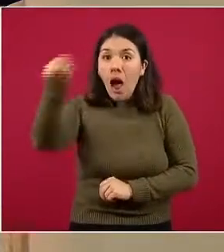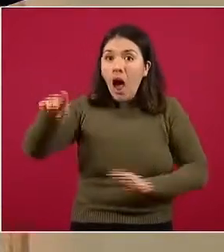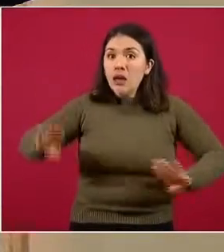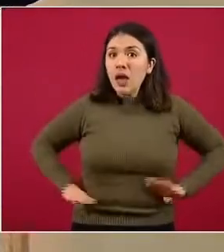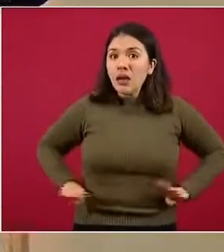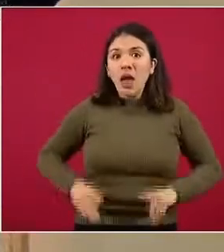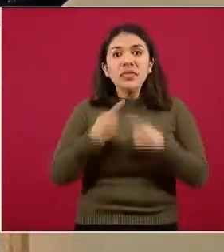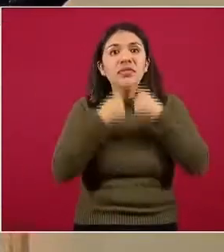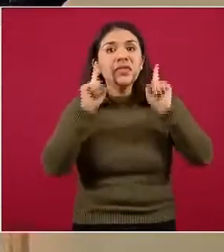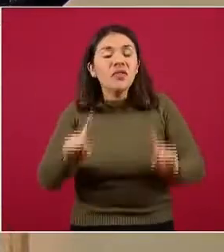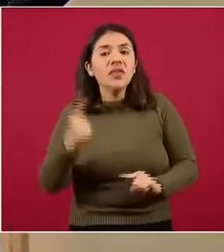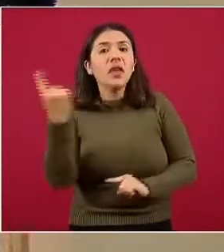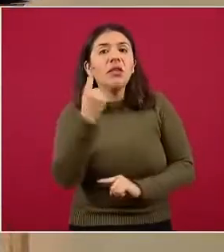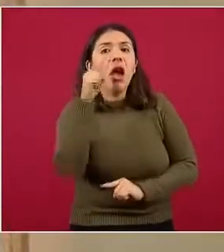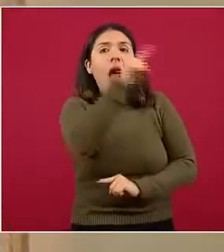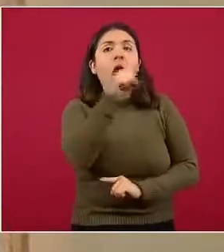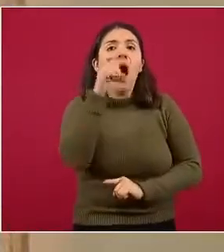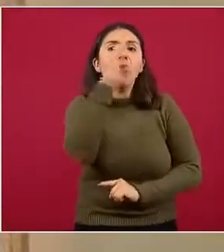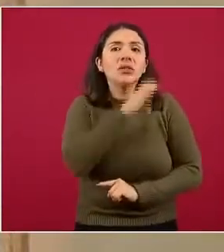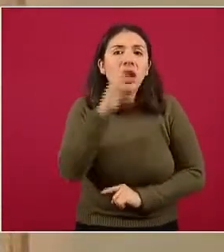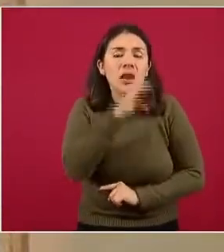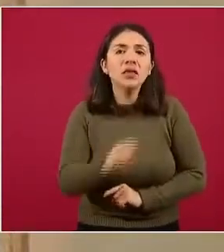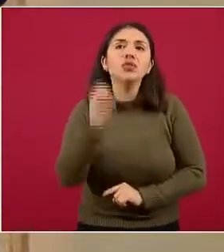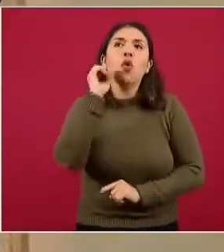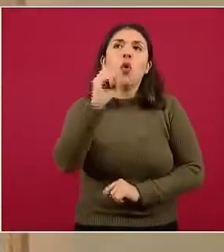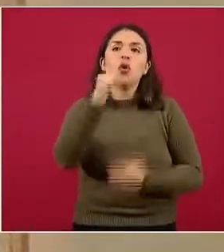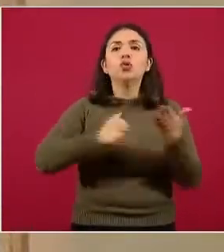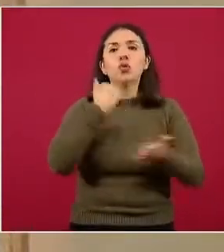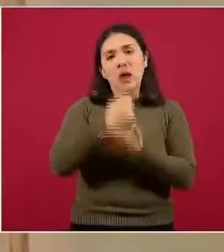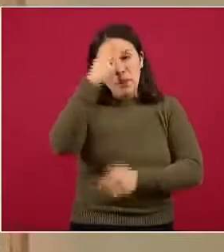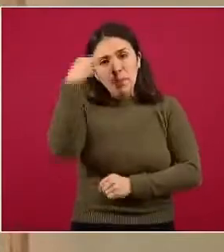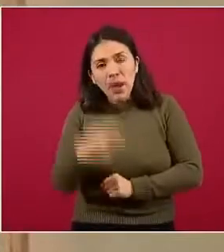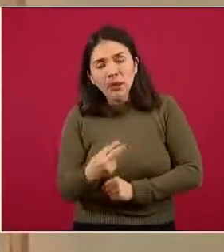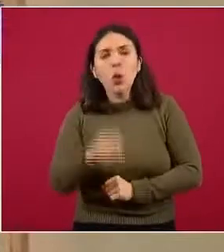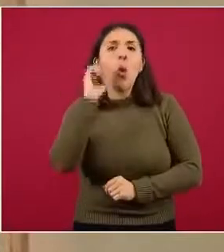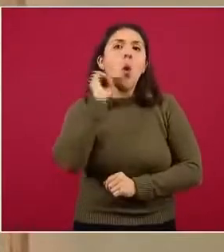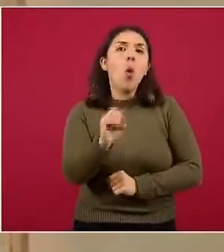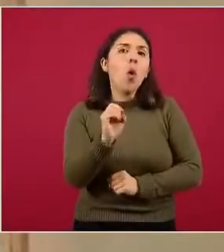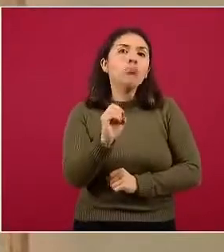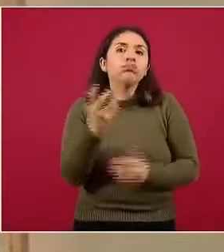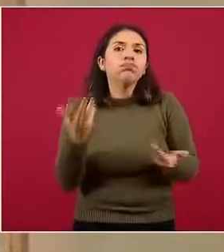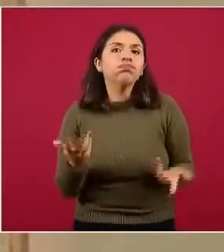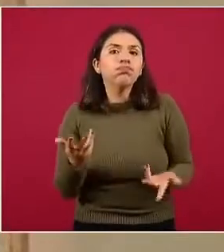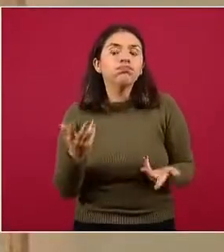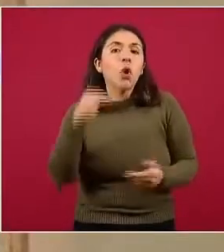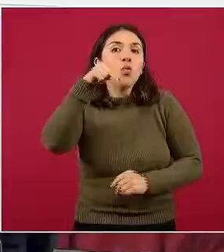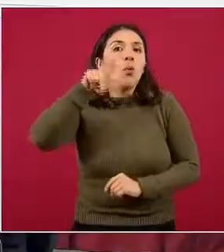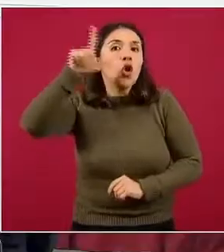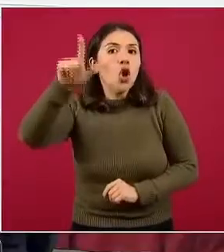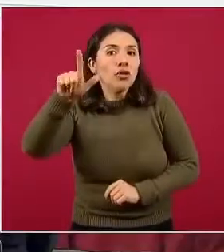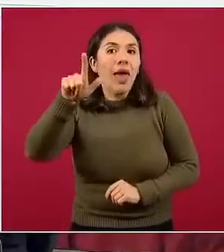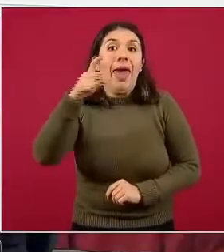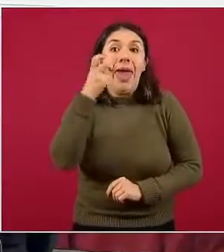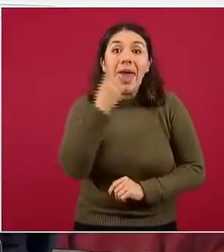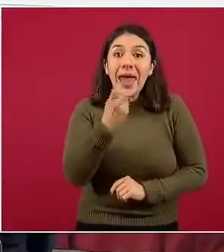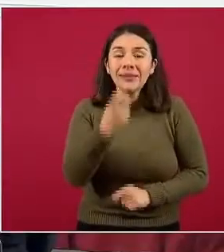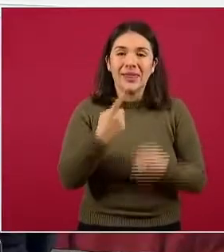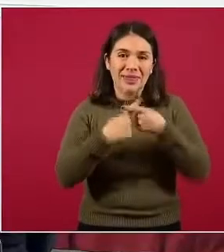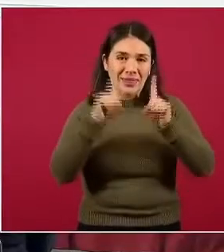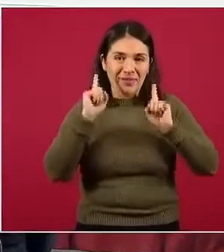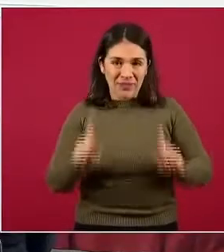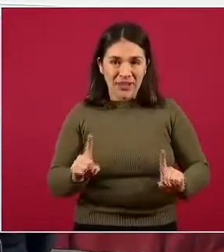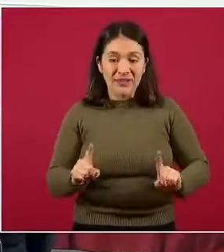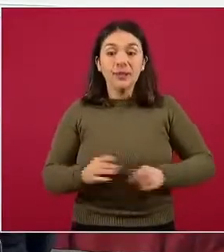situación si vivo en Aguascalientes o en la Ciudad de México o en Nuevo León. Esa es la gran